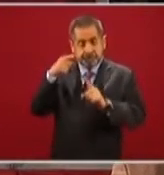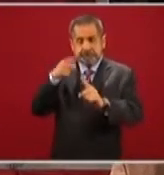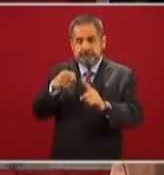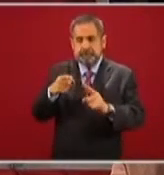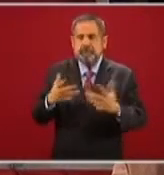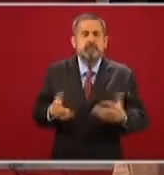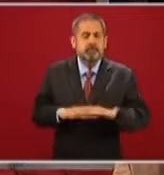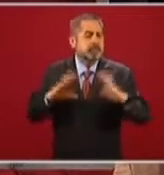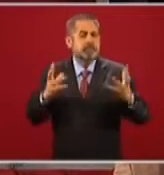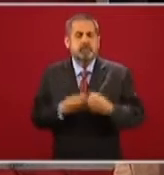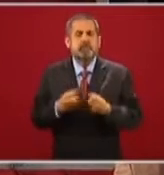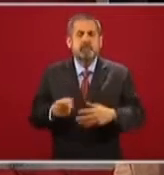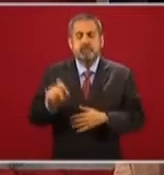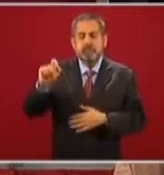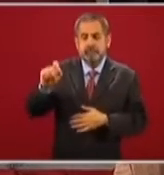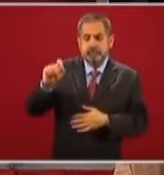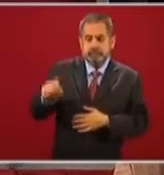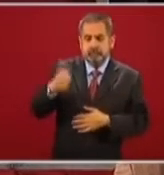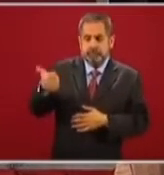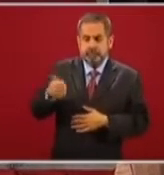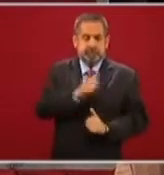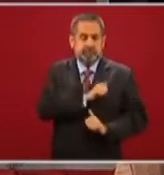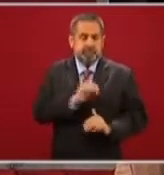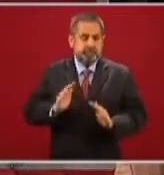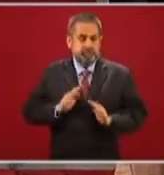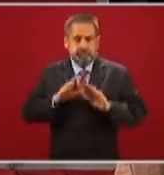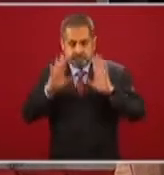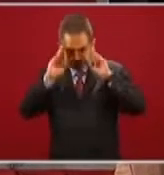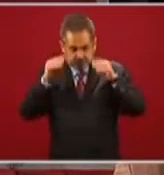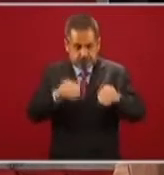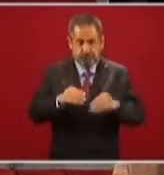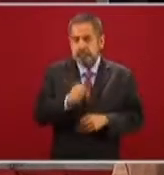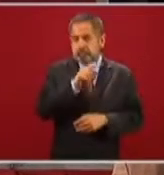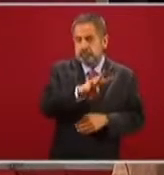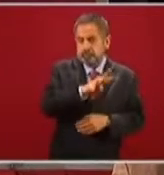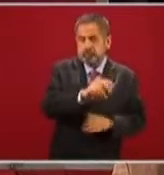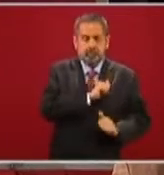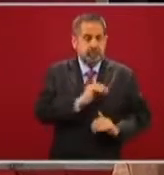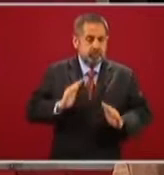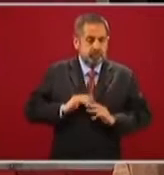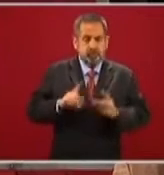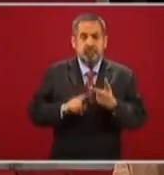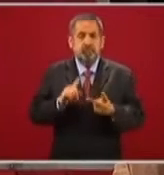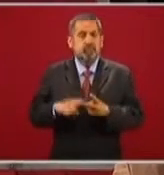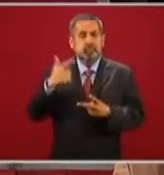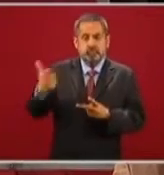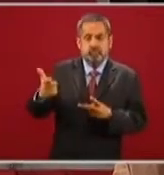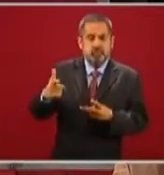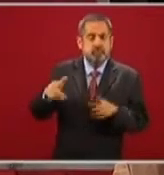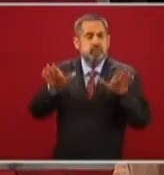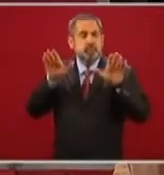empeñados 26 militares, 19 del Ejército y 7 de la Fuerza Aérea